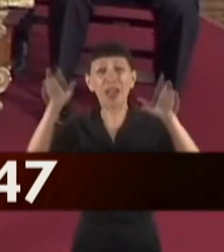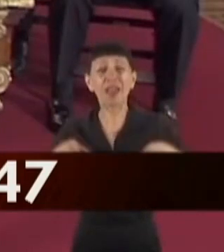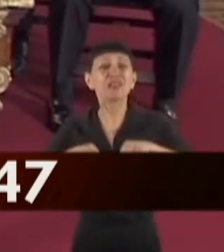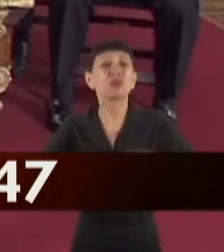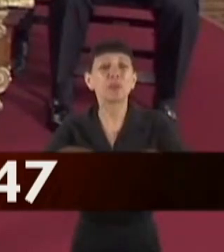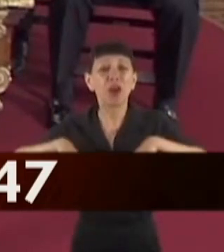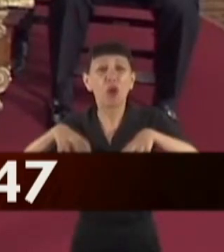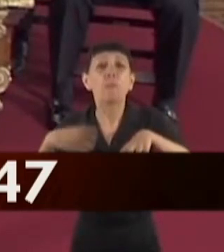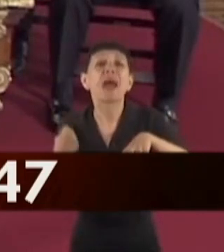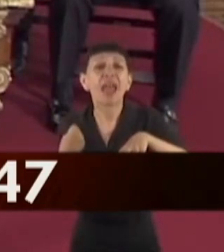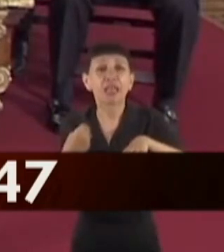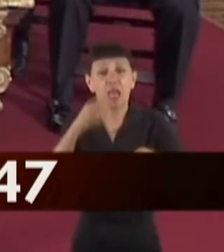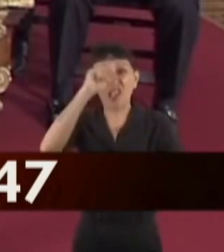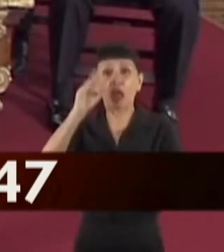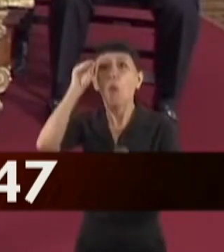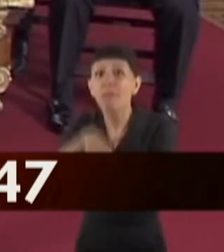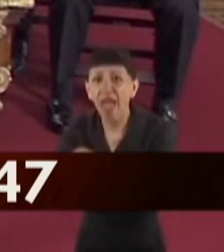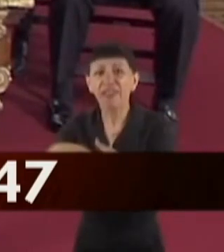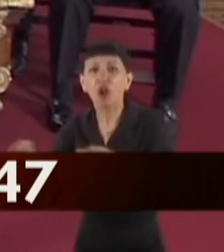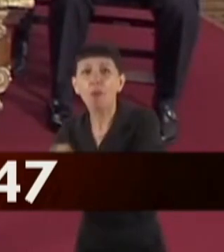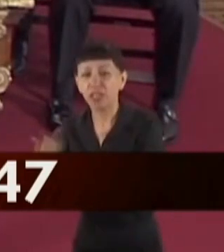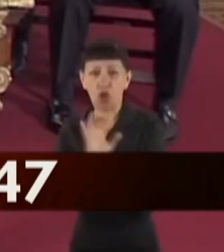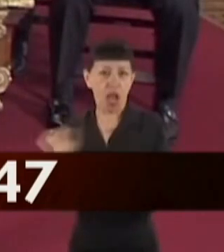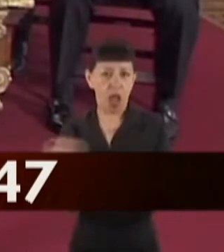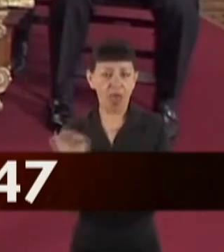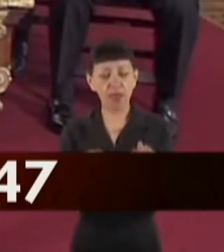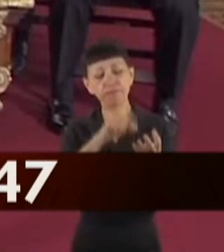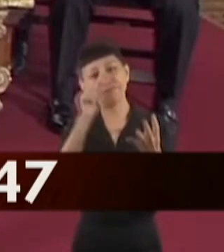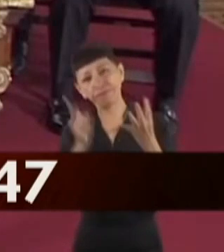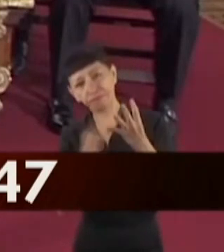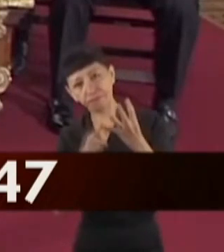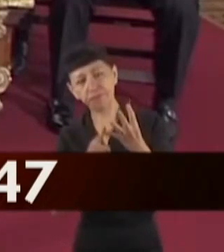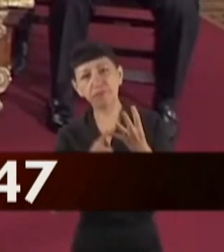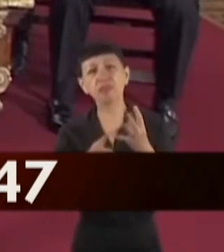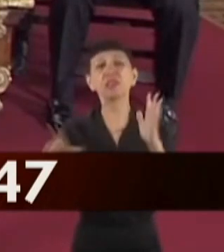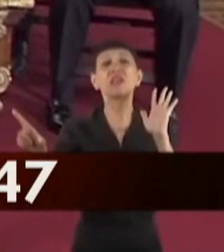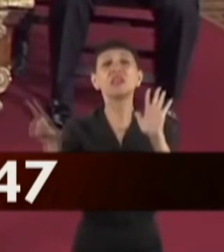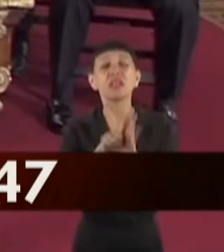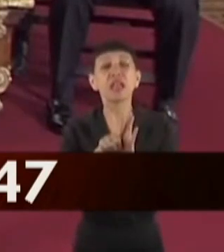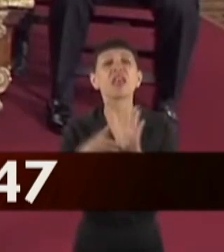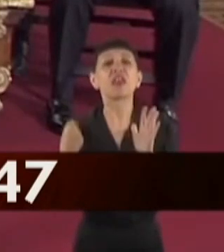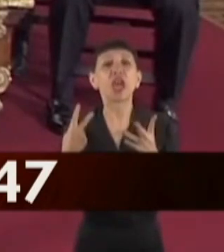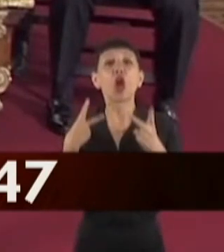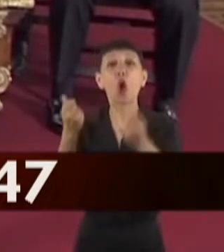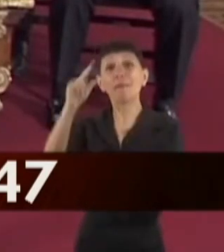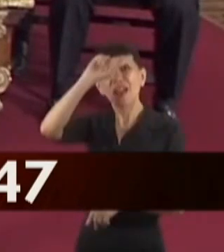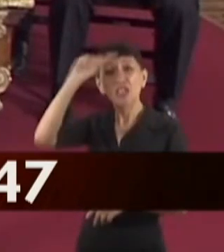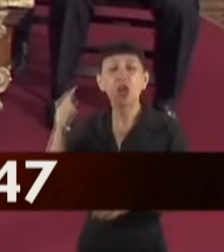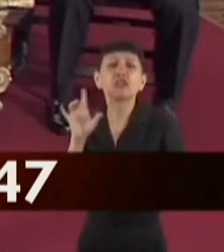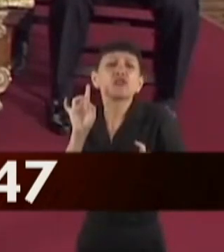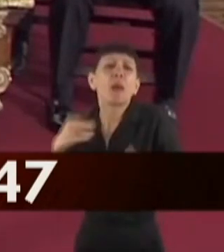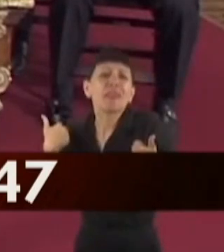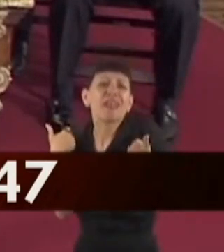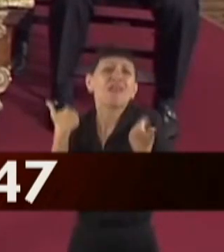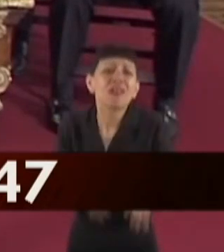Vos fíjate acá en Córdoba, nadie hubiera hablado de los 26 mil millones que gasta la provincia de publicidad